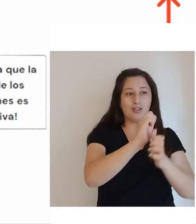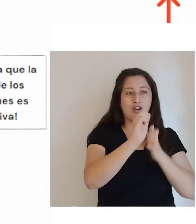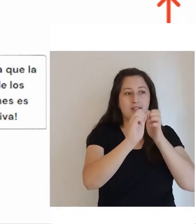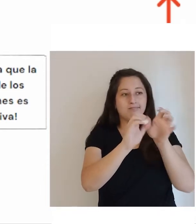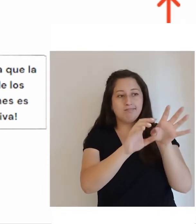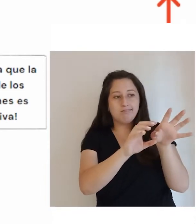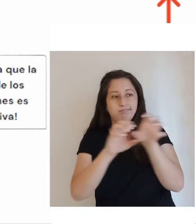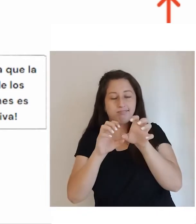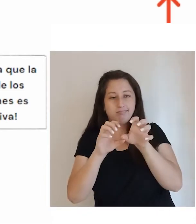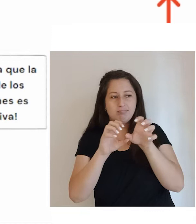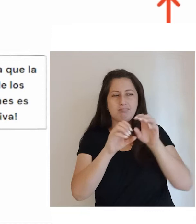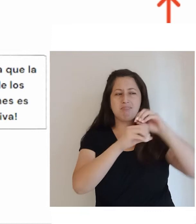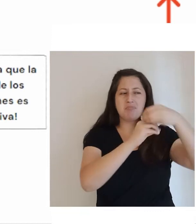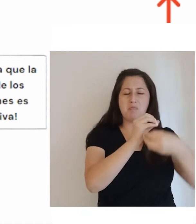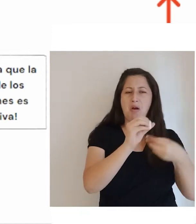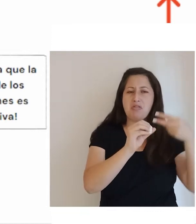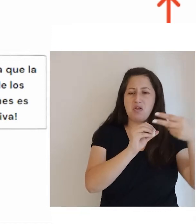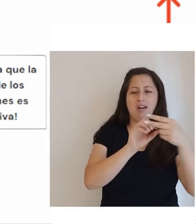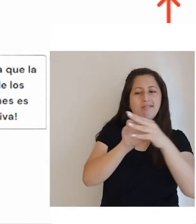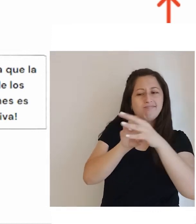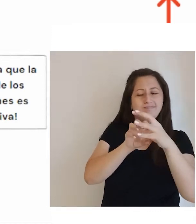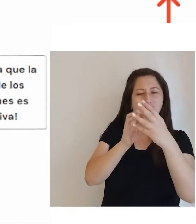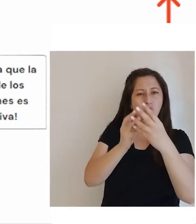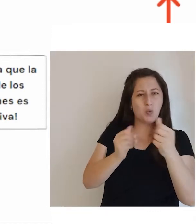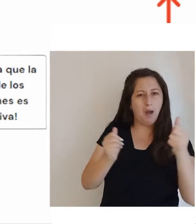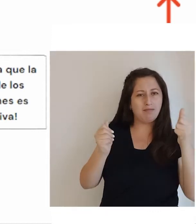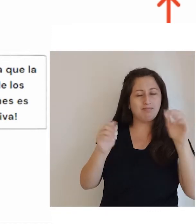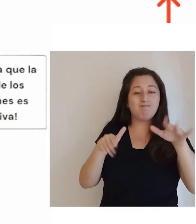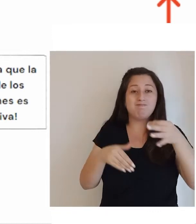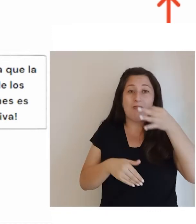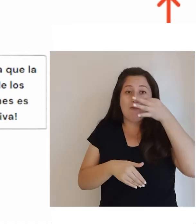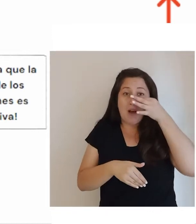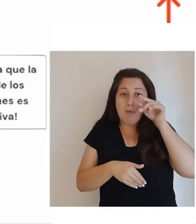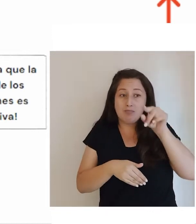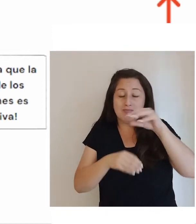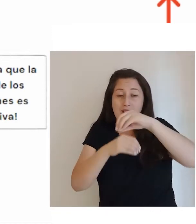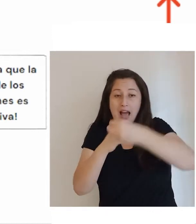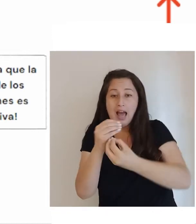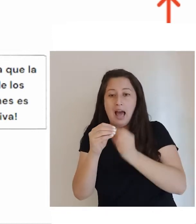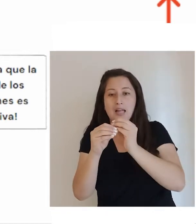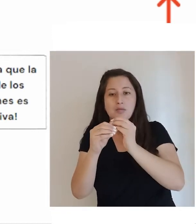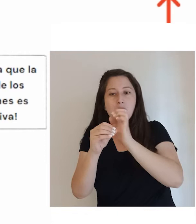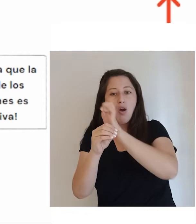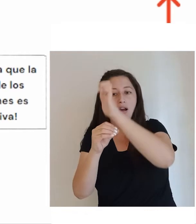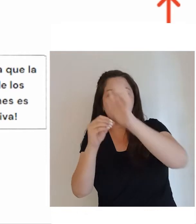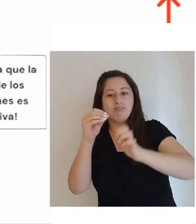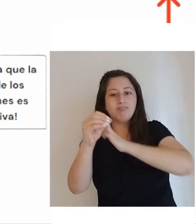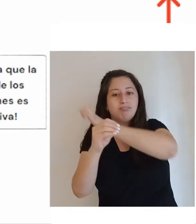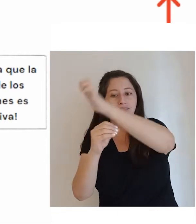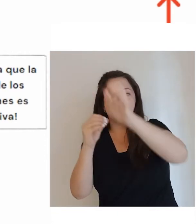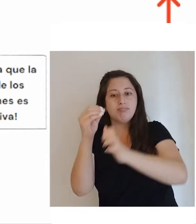los electrones que el átomo de hidrógeno. Entonces, vemos que en este átomo la